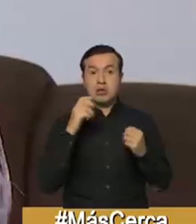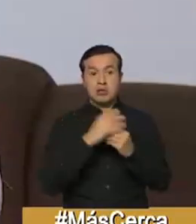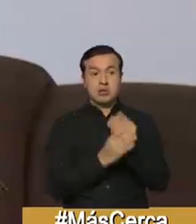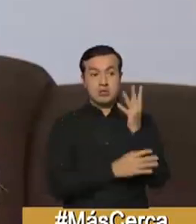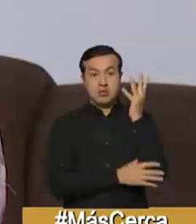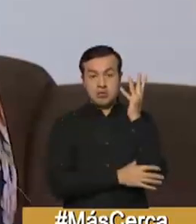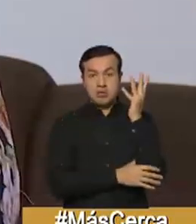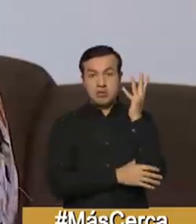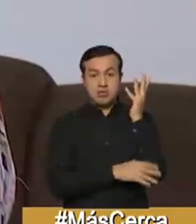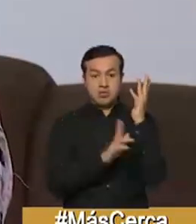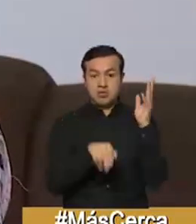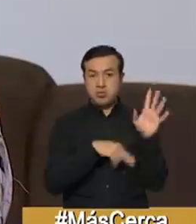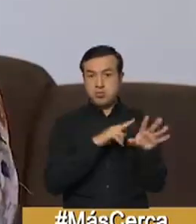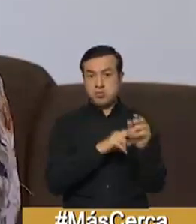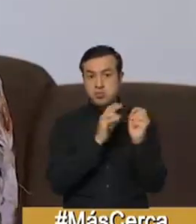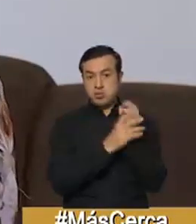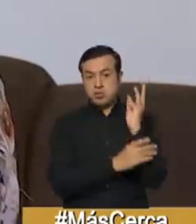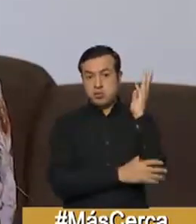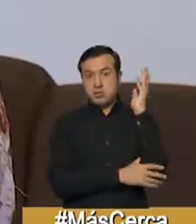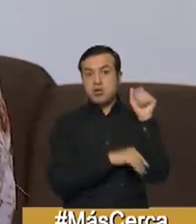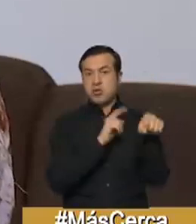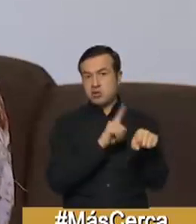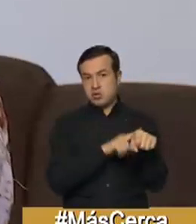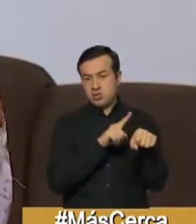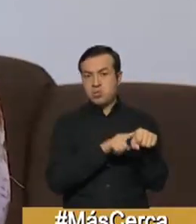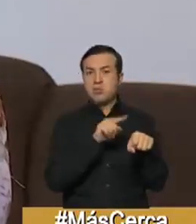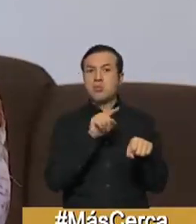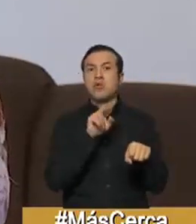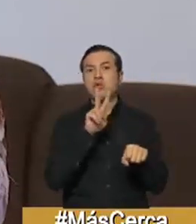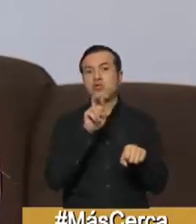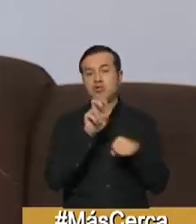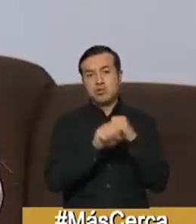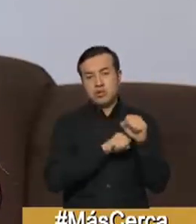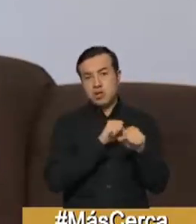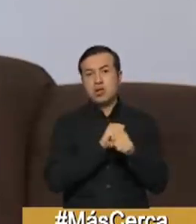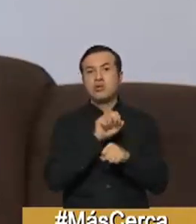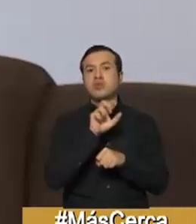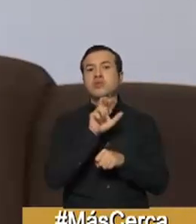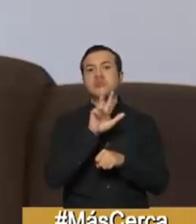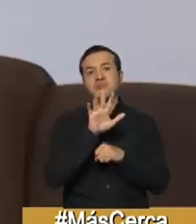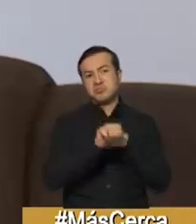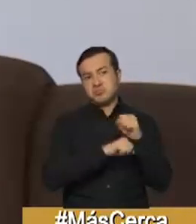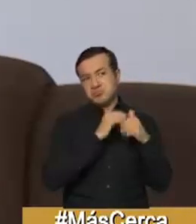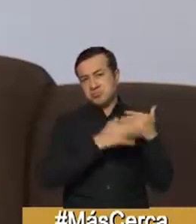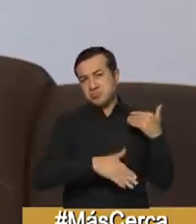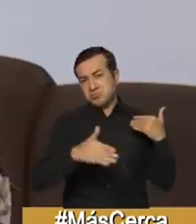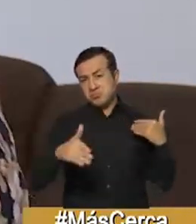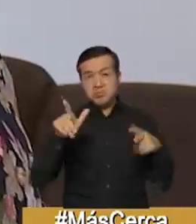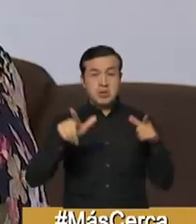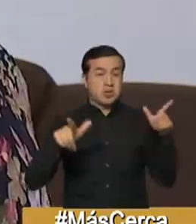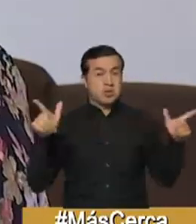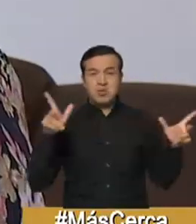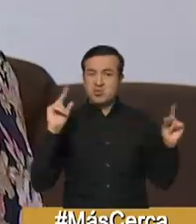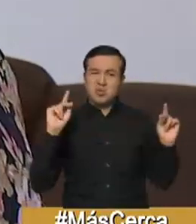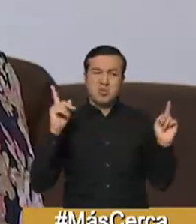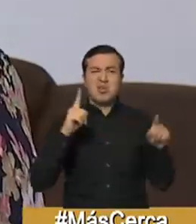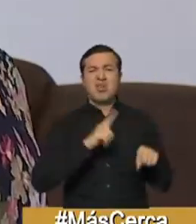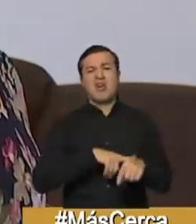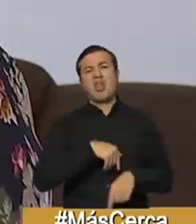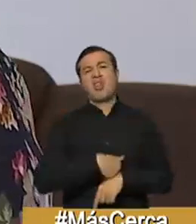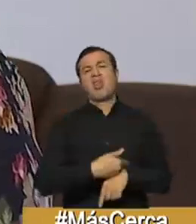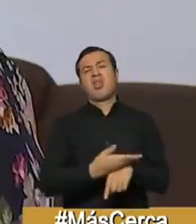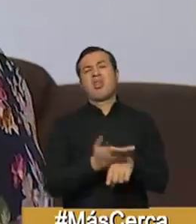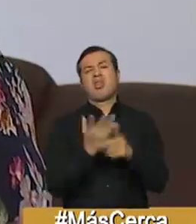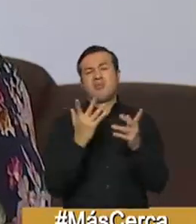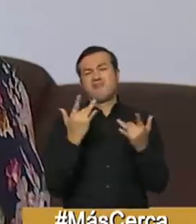suelo, espacio normal, sí te demora en un promedio de 10, 12 años en florecer. Entonces la gente no quiere esperar.